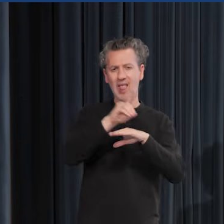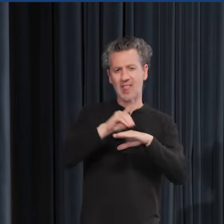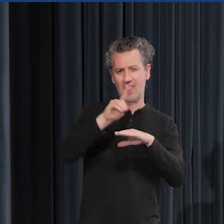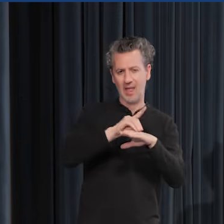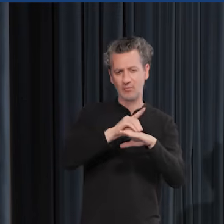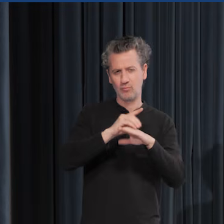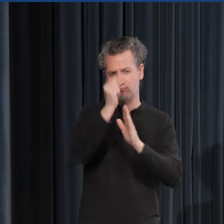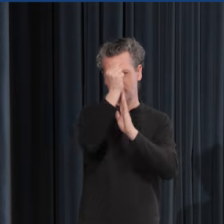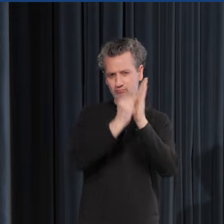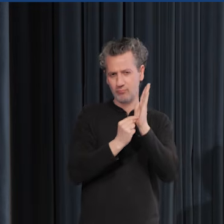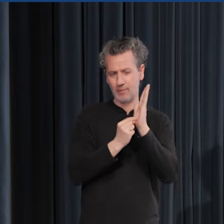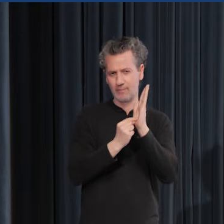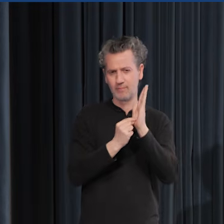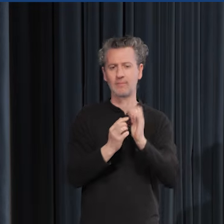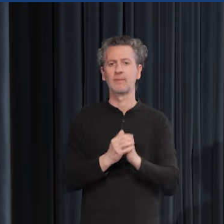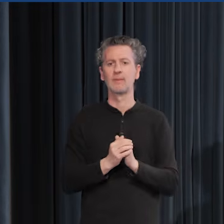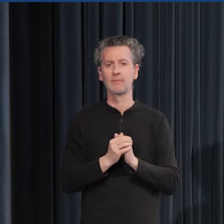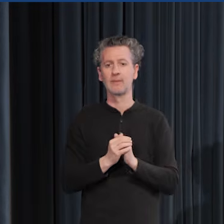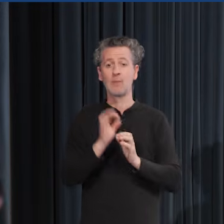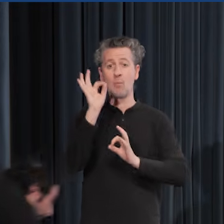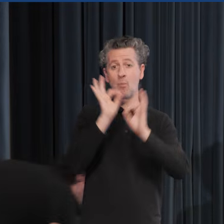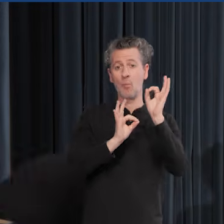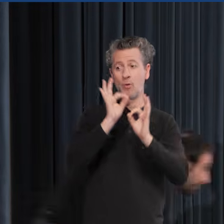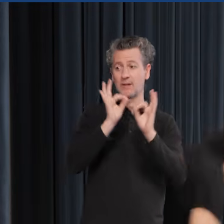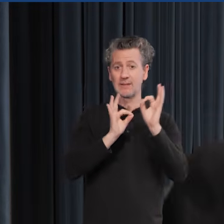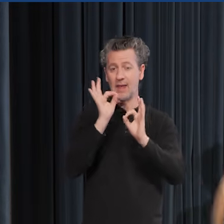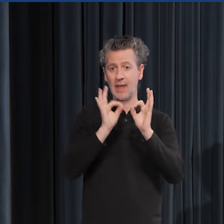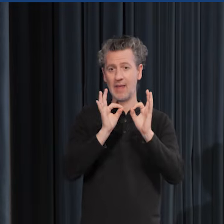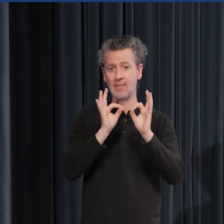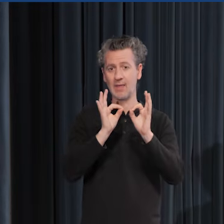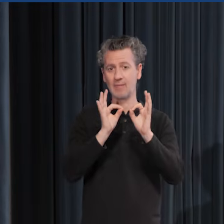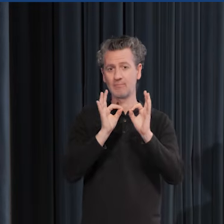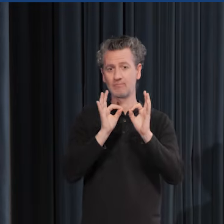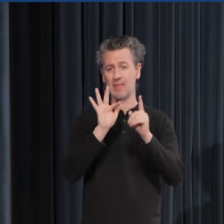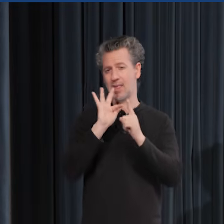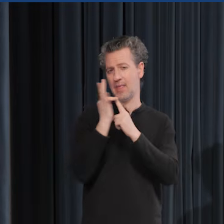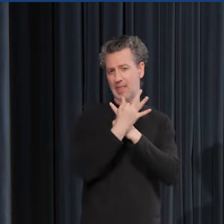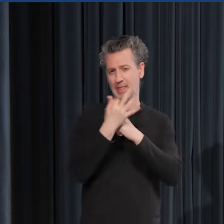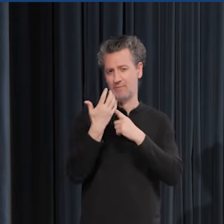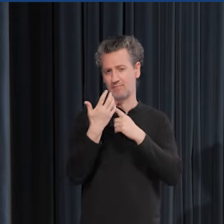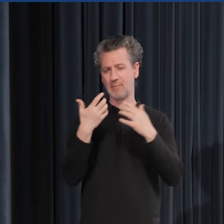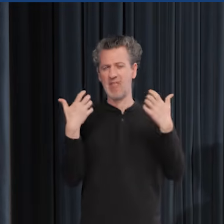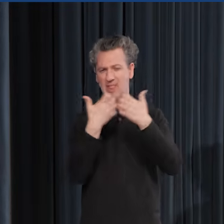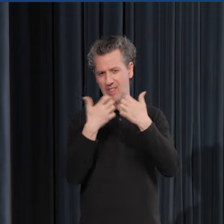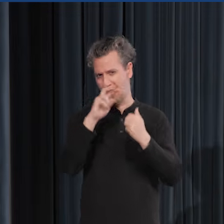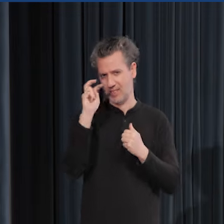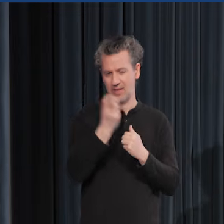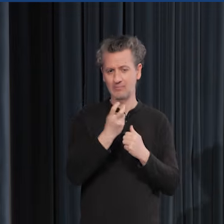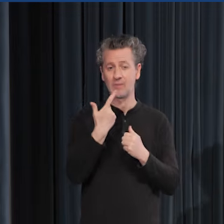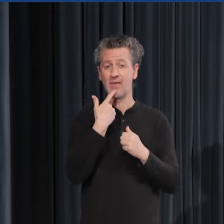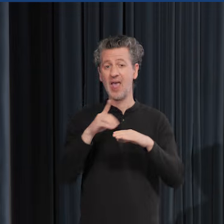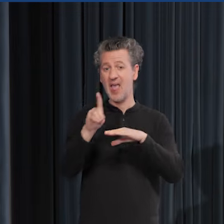como índices, en particular el índice de incidencia, que es el que más habitualmente se utiliza. Estos datos